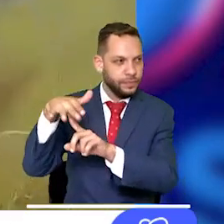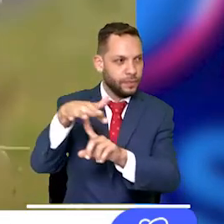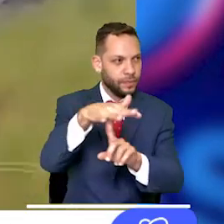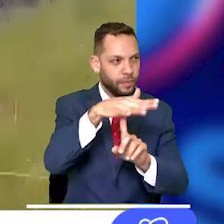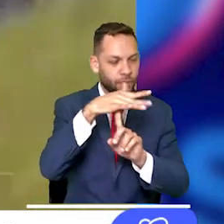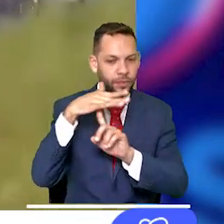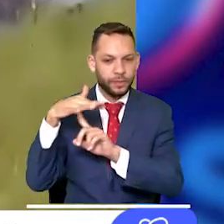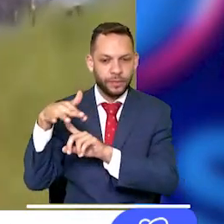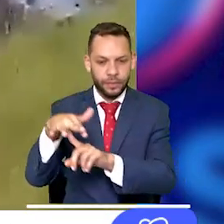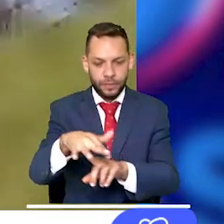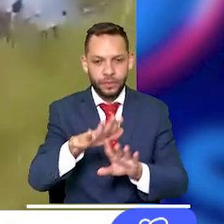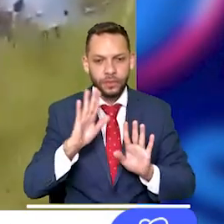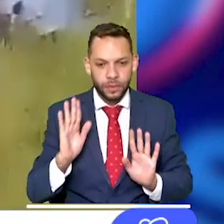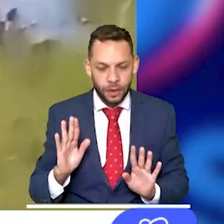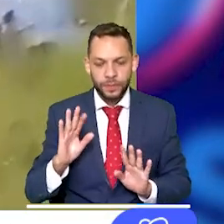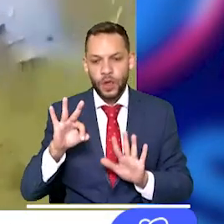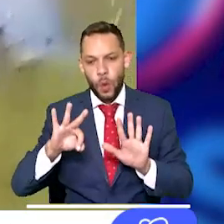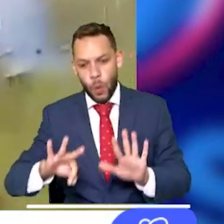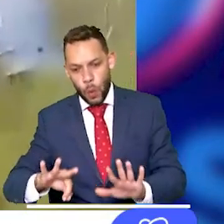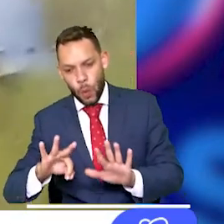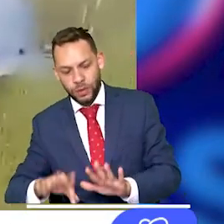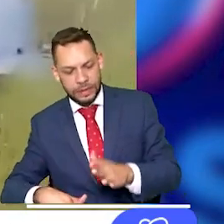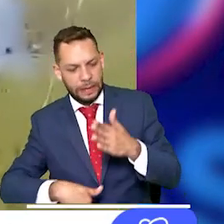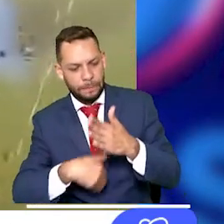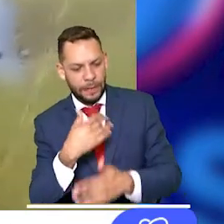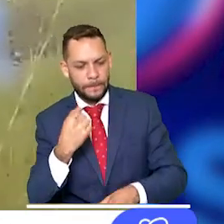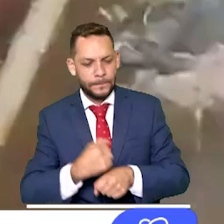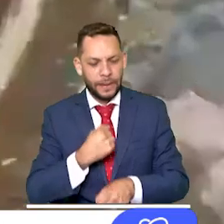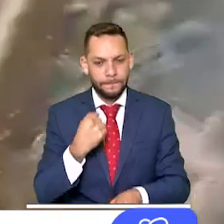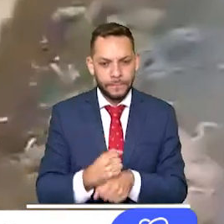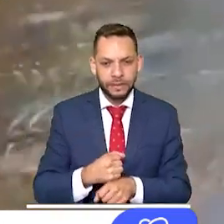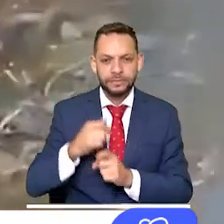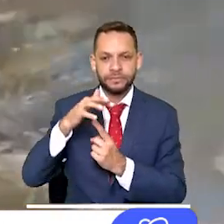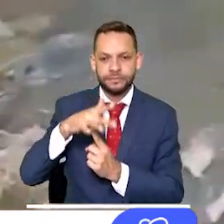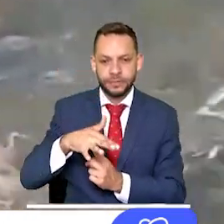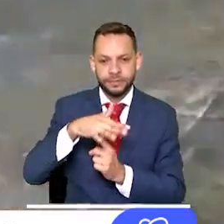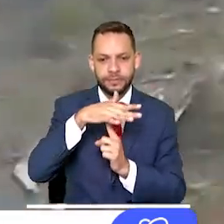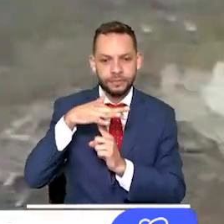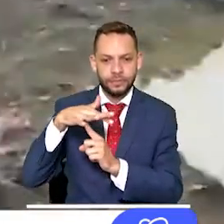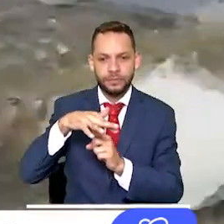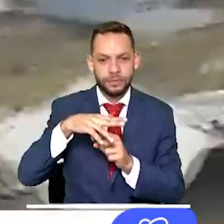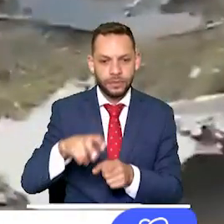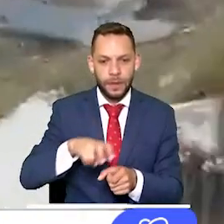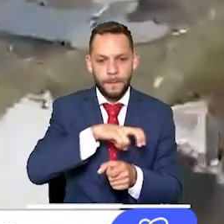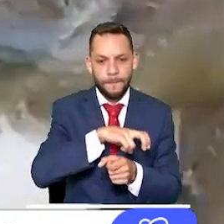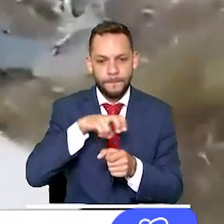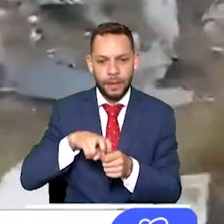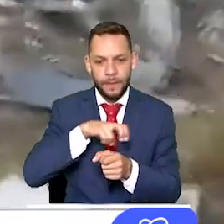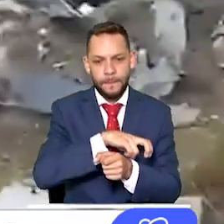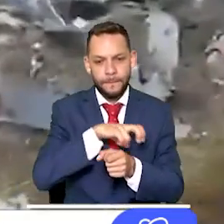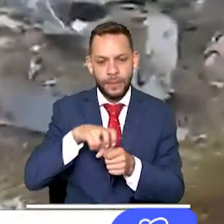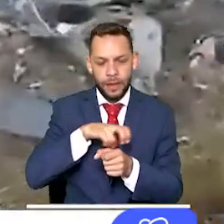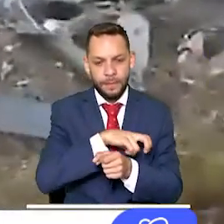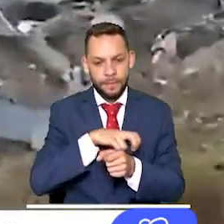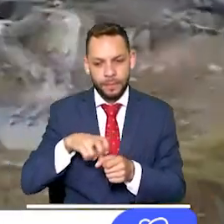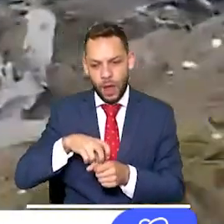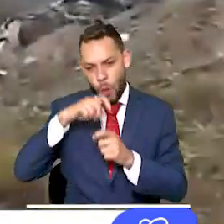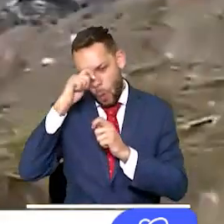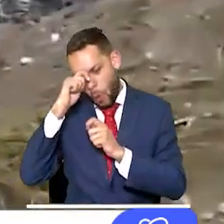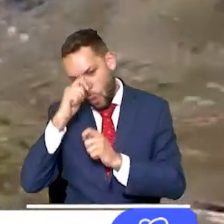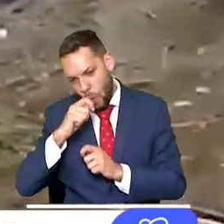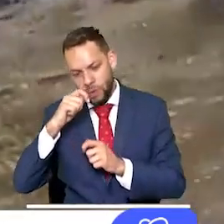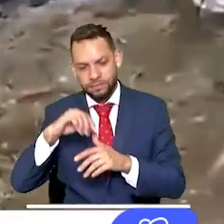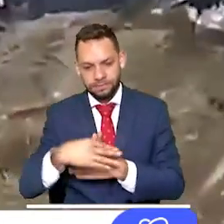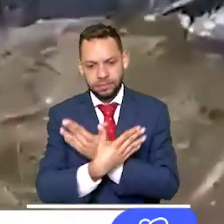los colombianos los ocho integrantes emprendieron un viaje con un destino humanitario haciendo honor a Su patria pero sin